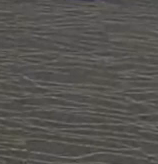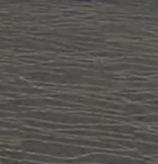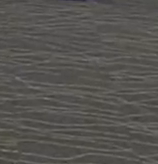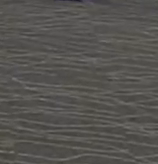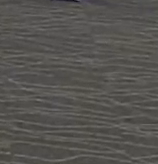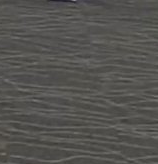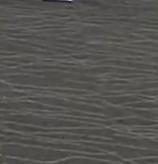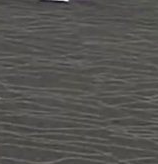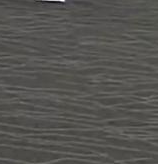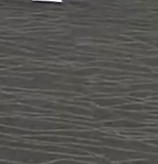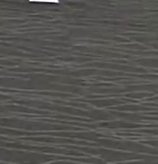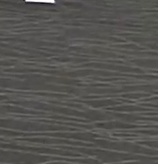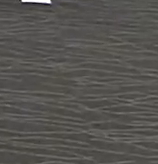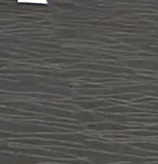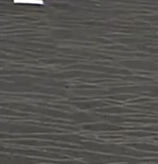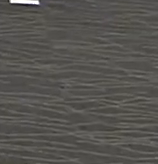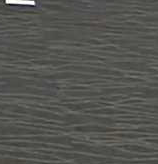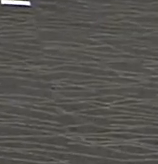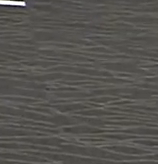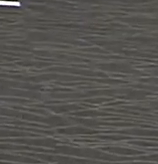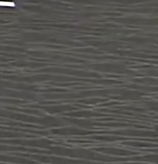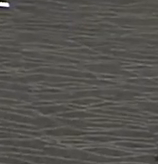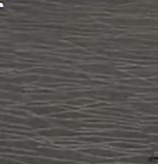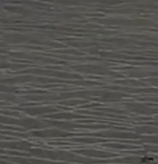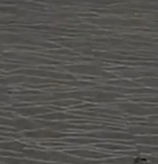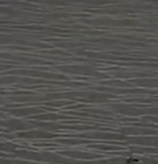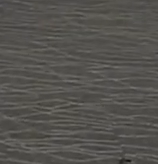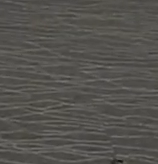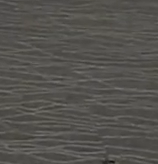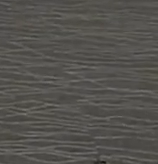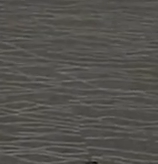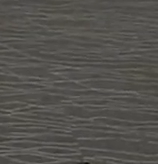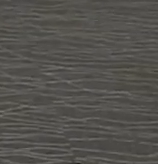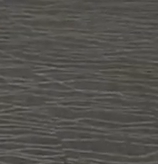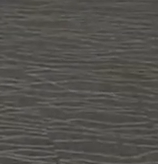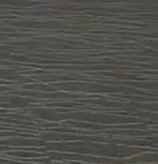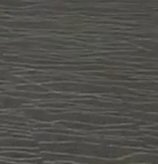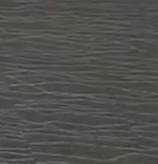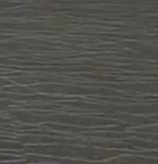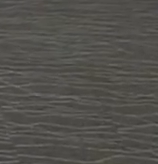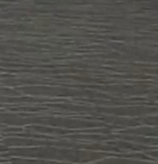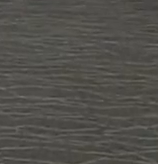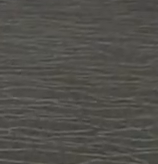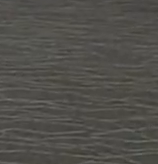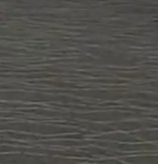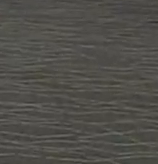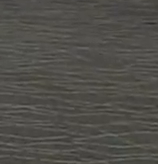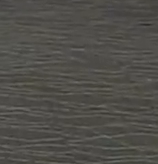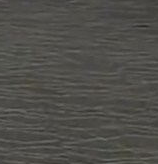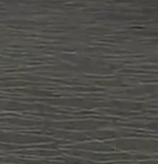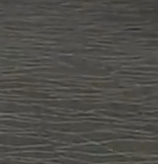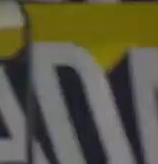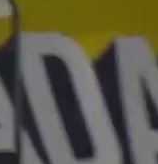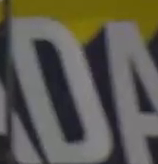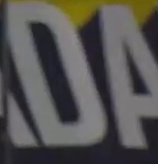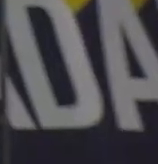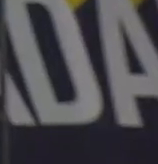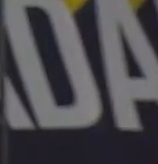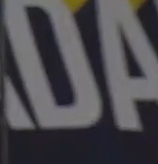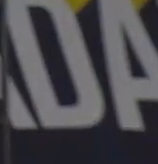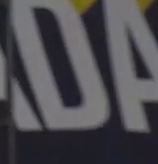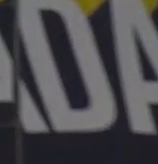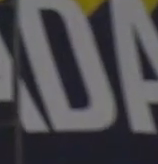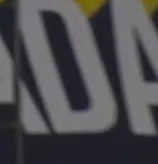Muchísimas gracias. Sí a las dos, lo he planteado en mi proyecto de lucha contra la corrupción y